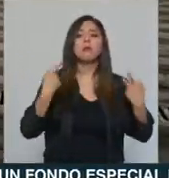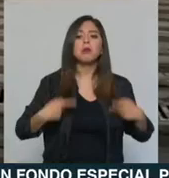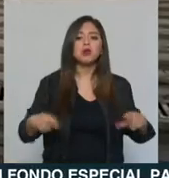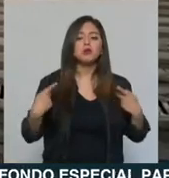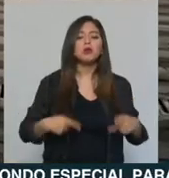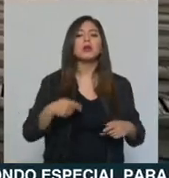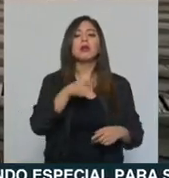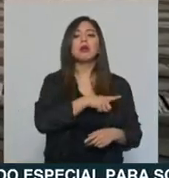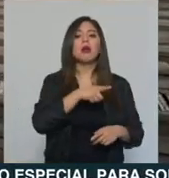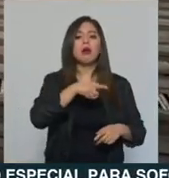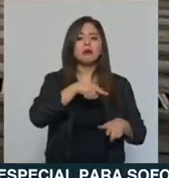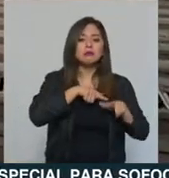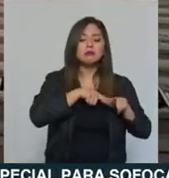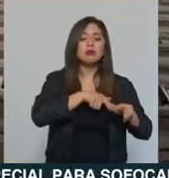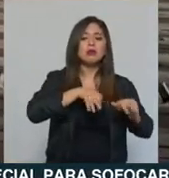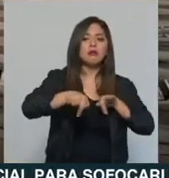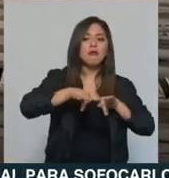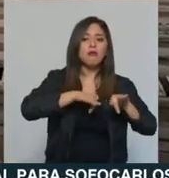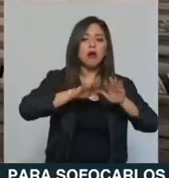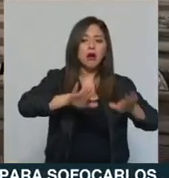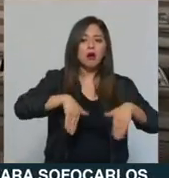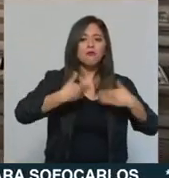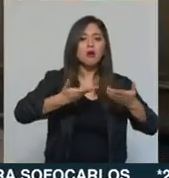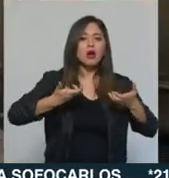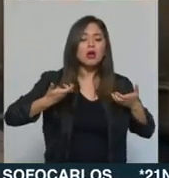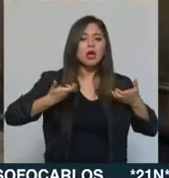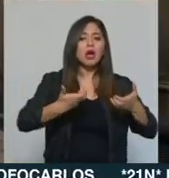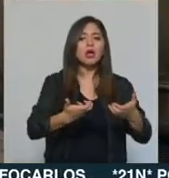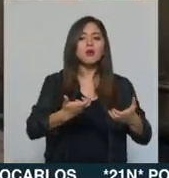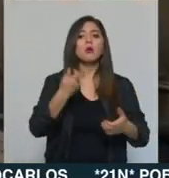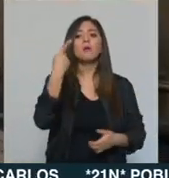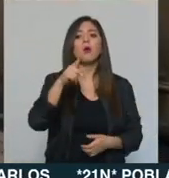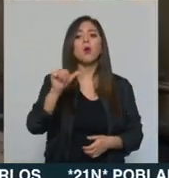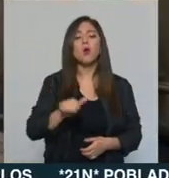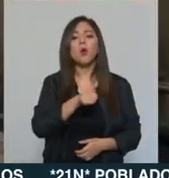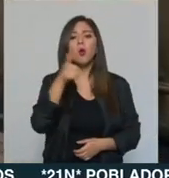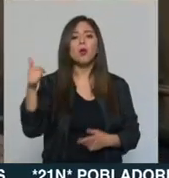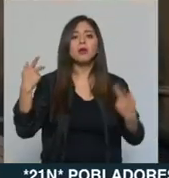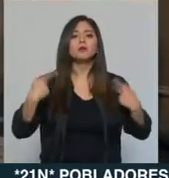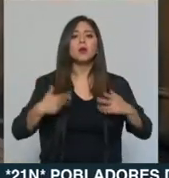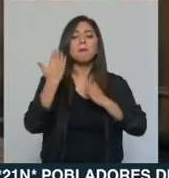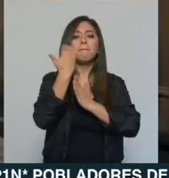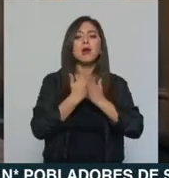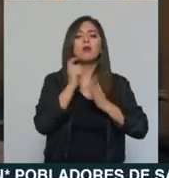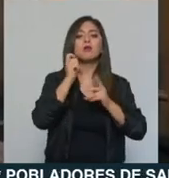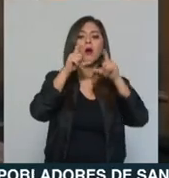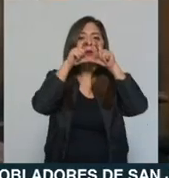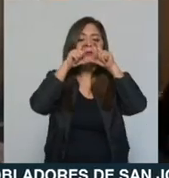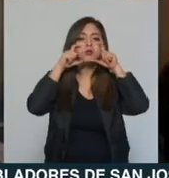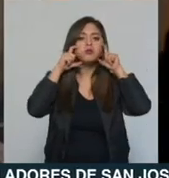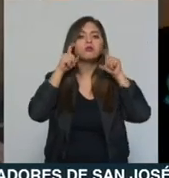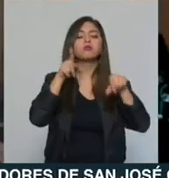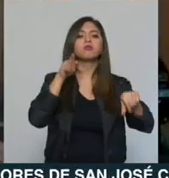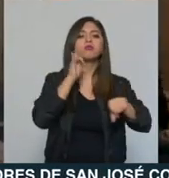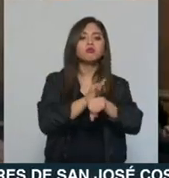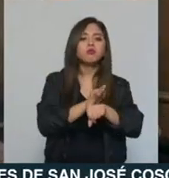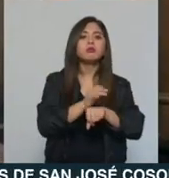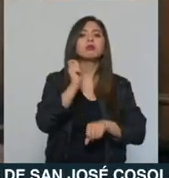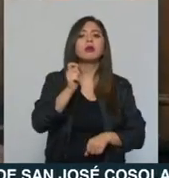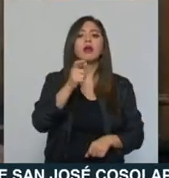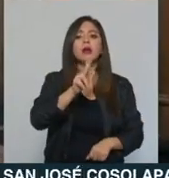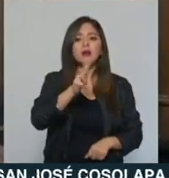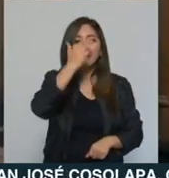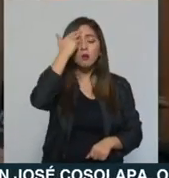en la vía pública, algunas que son las menos traen cubreboca. Y pues esto nos remonta, Enrique,